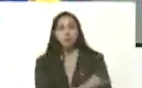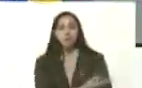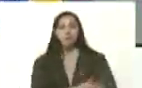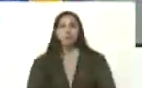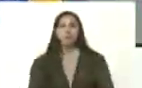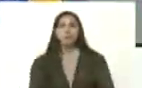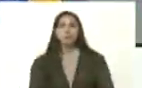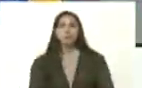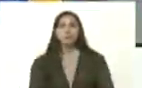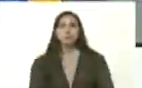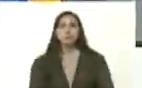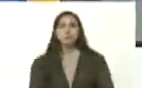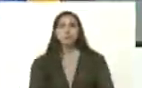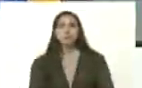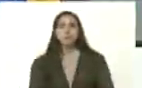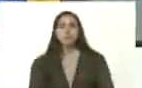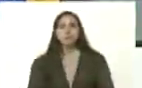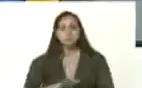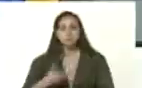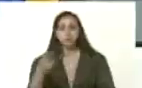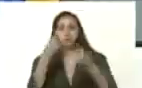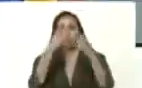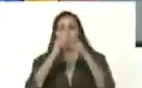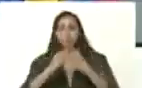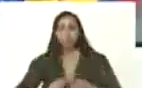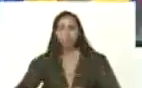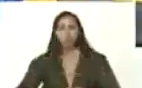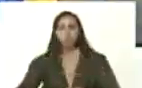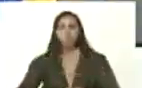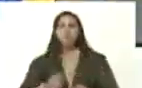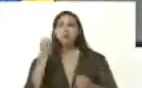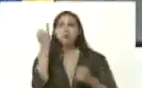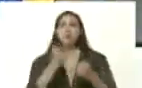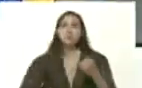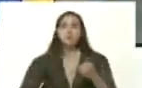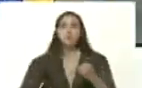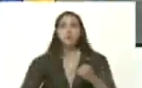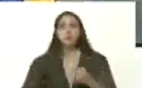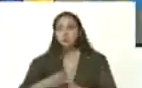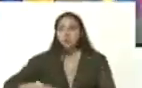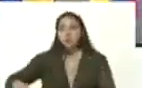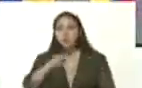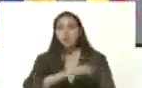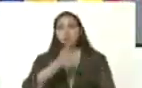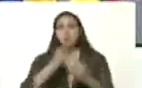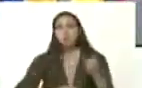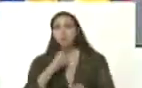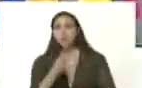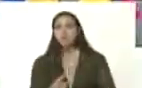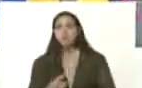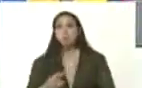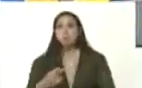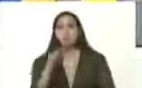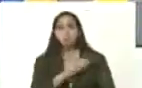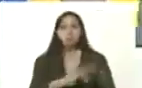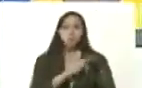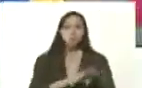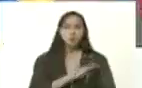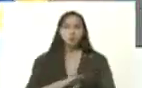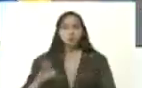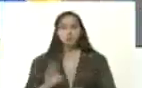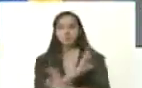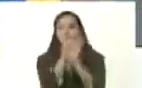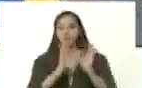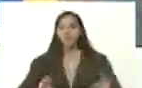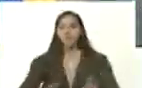podemos sacar todas las cuentas. Pero al final de todo esto, ellos terminan diciendo es que el modelo socialista es malo. Y